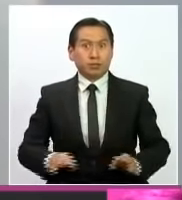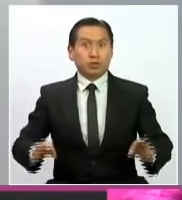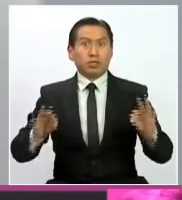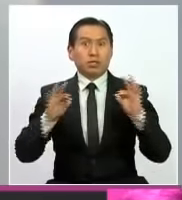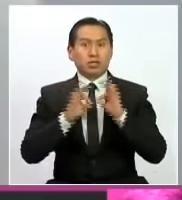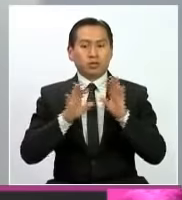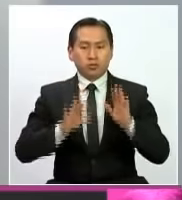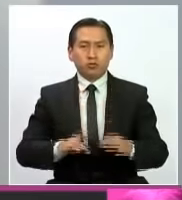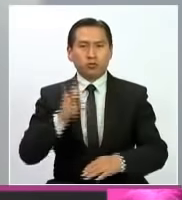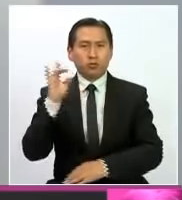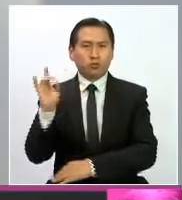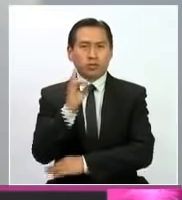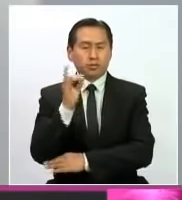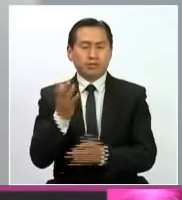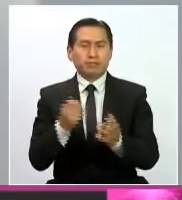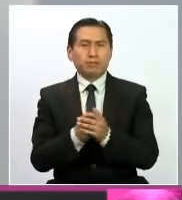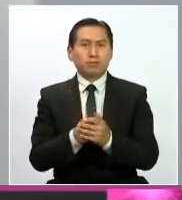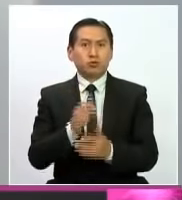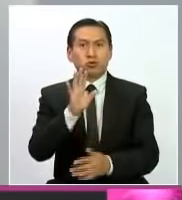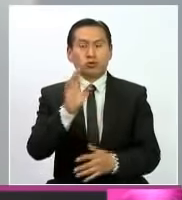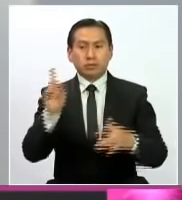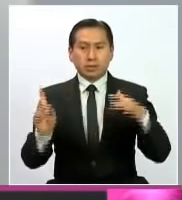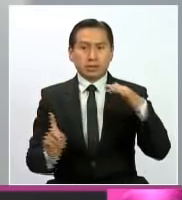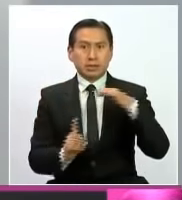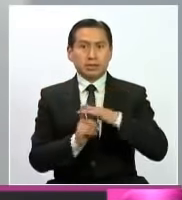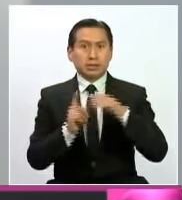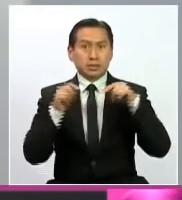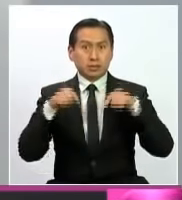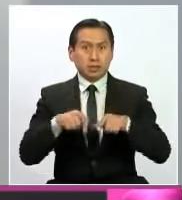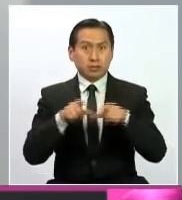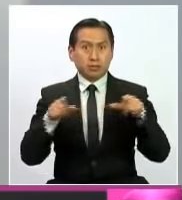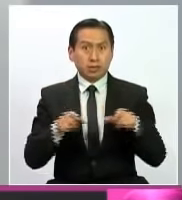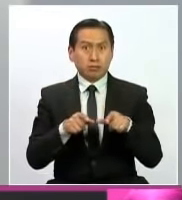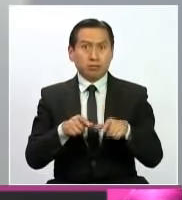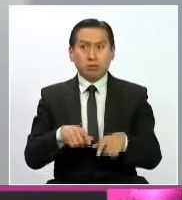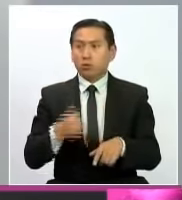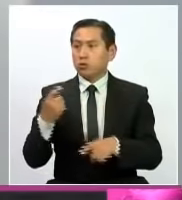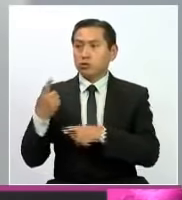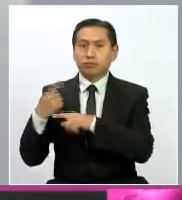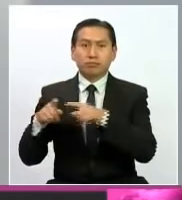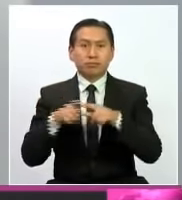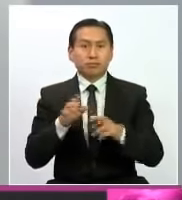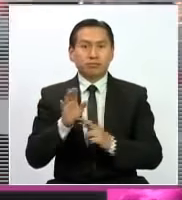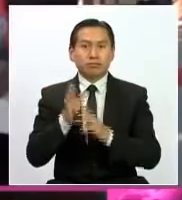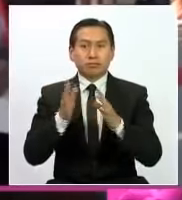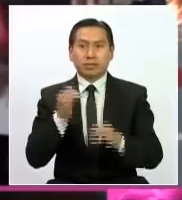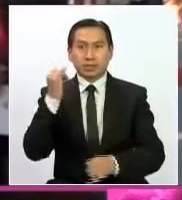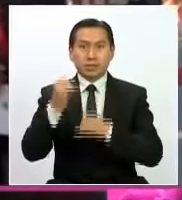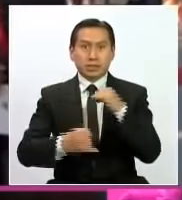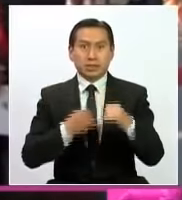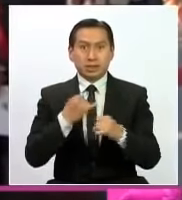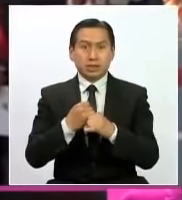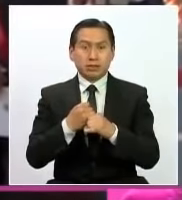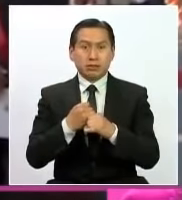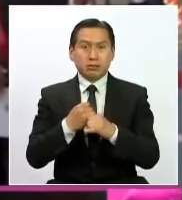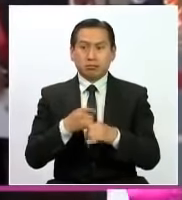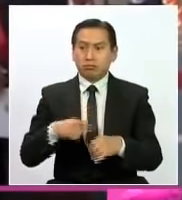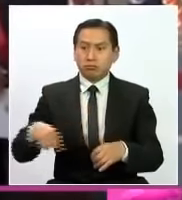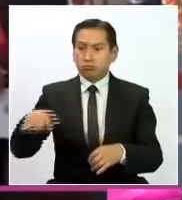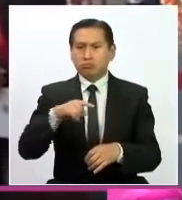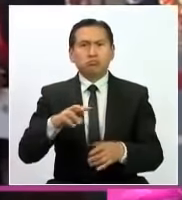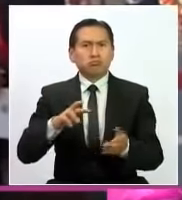nuestro país. Su presencia de usted y de los otros representantes diplomáticos realmente le están dando